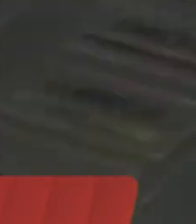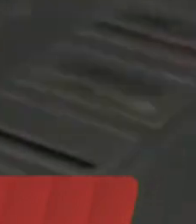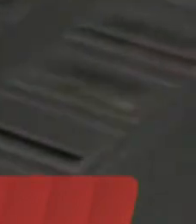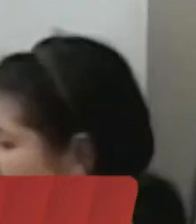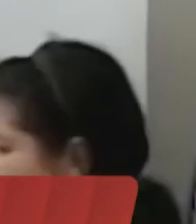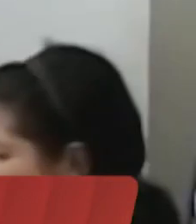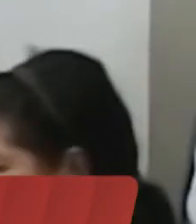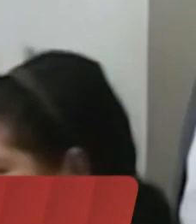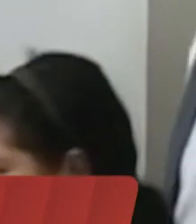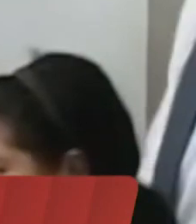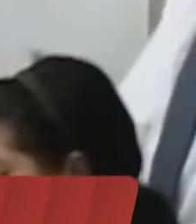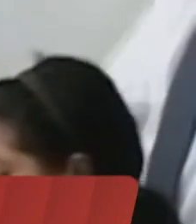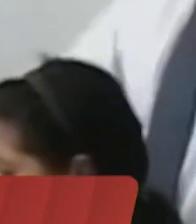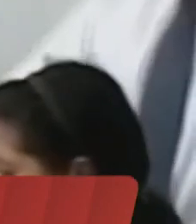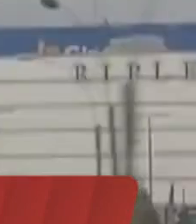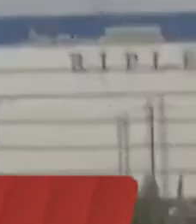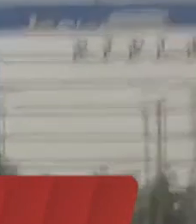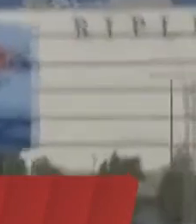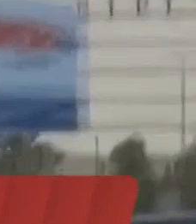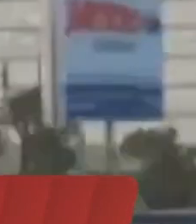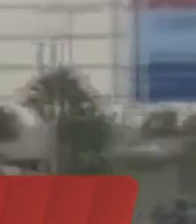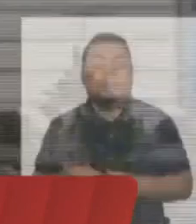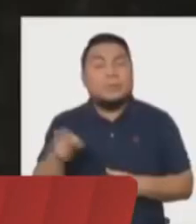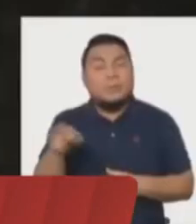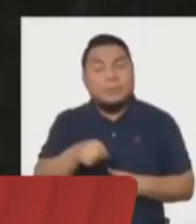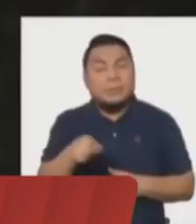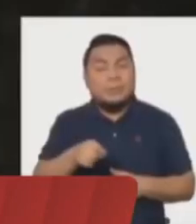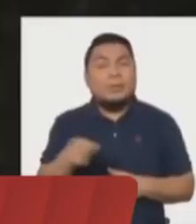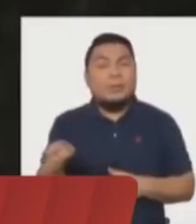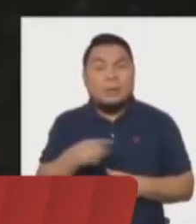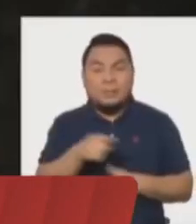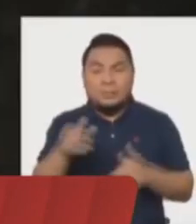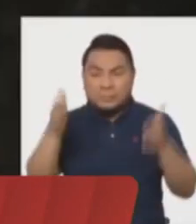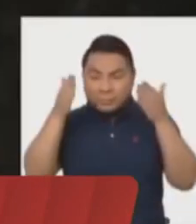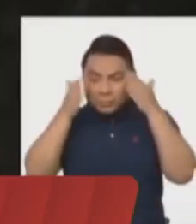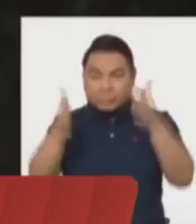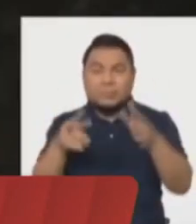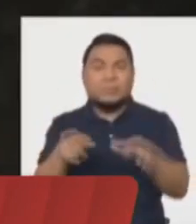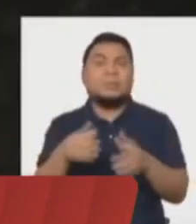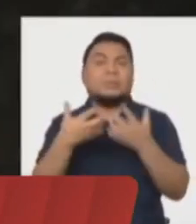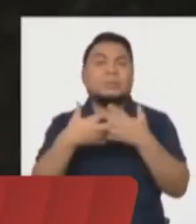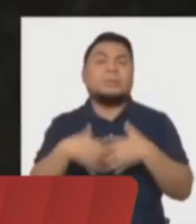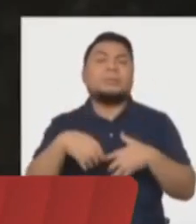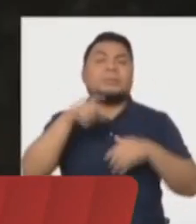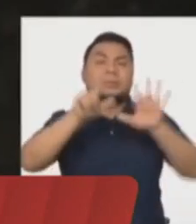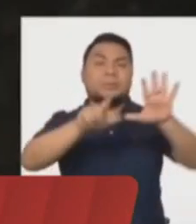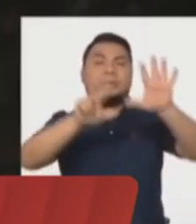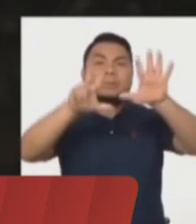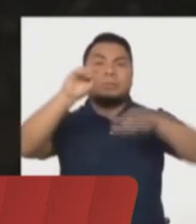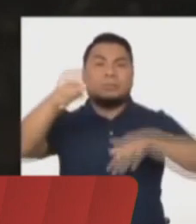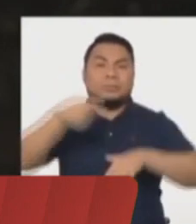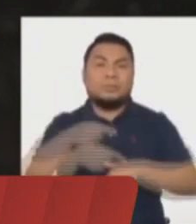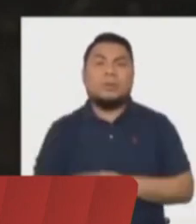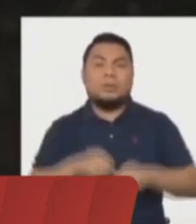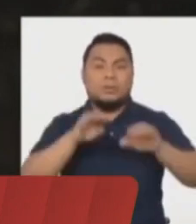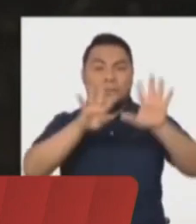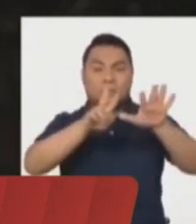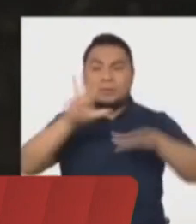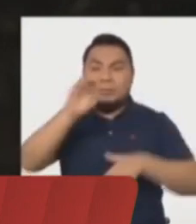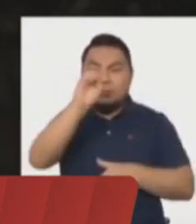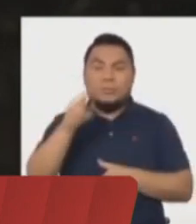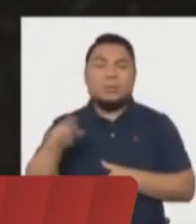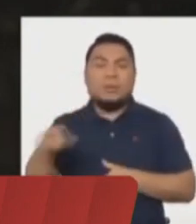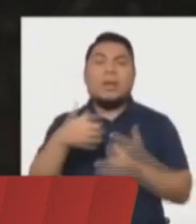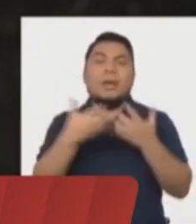económica beneficiaría a 780.000 empresas. De esta focalización, de estas 780.000, el 93%